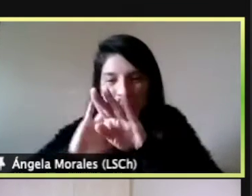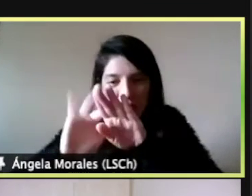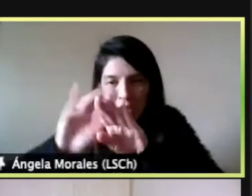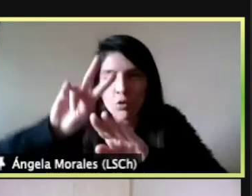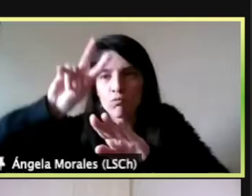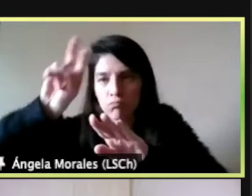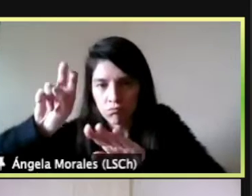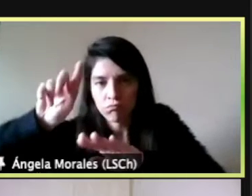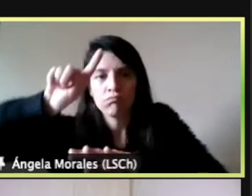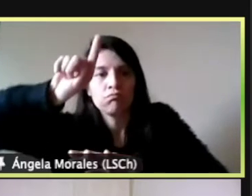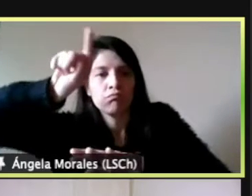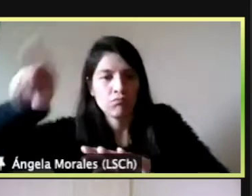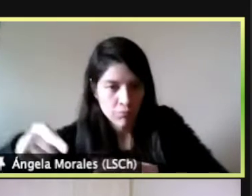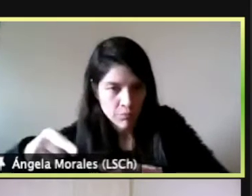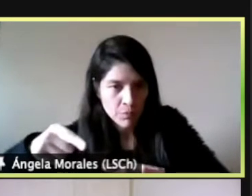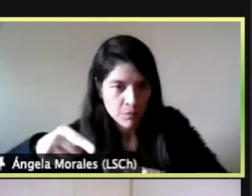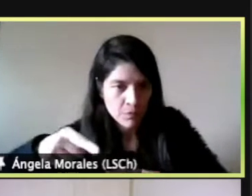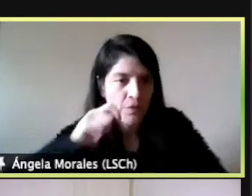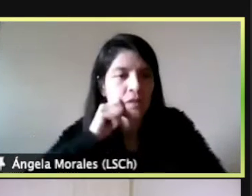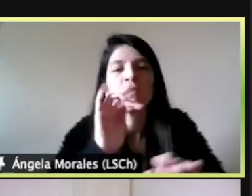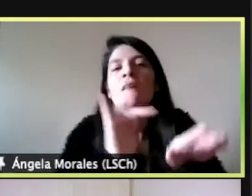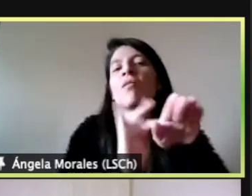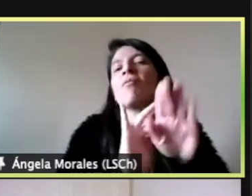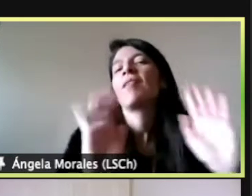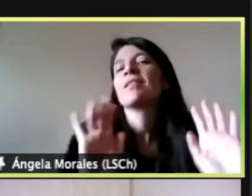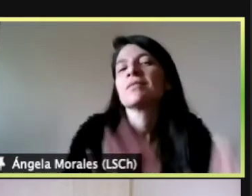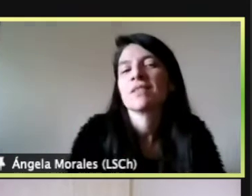queda vacío. Y